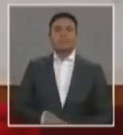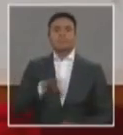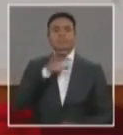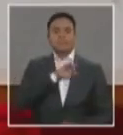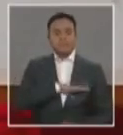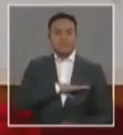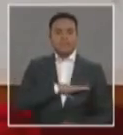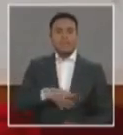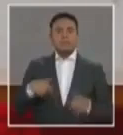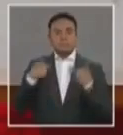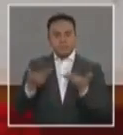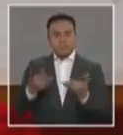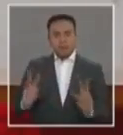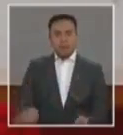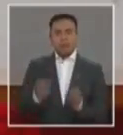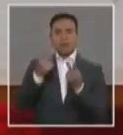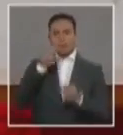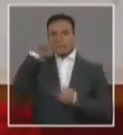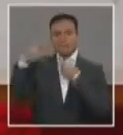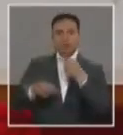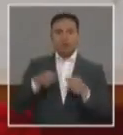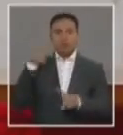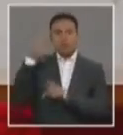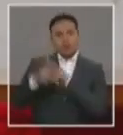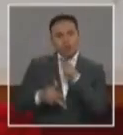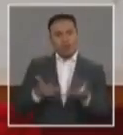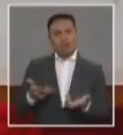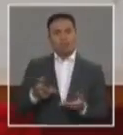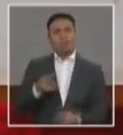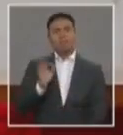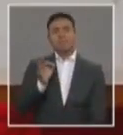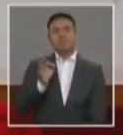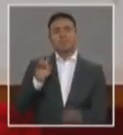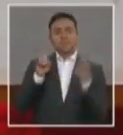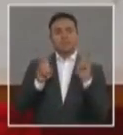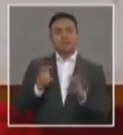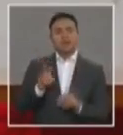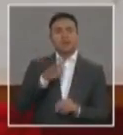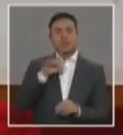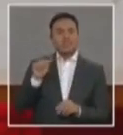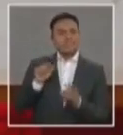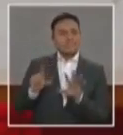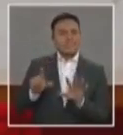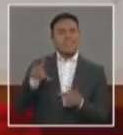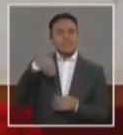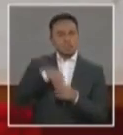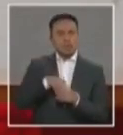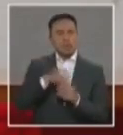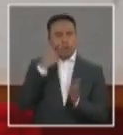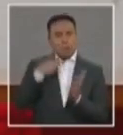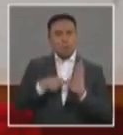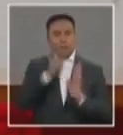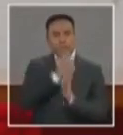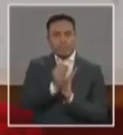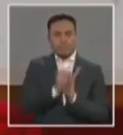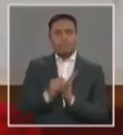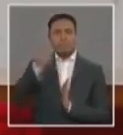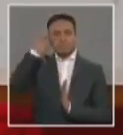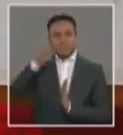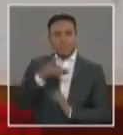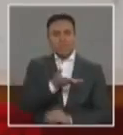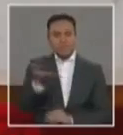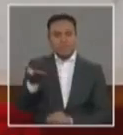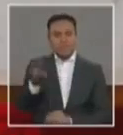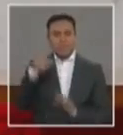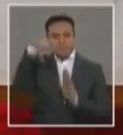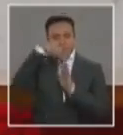nunca va a estar va a estar ahí poniendo las trabas para que efectivamente no se avance para los derechos de de las